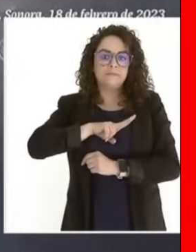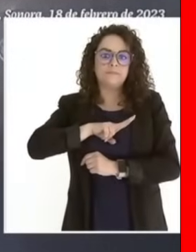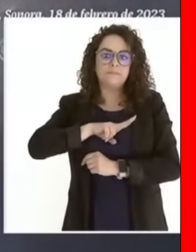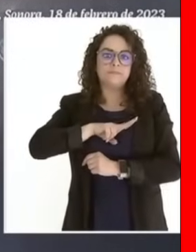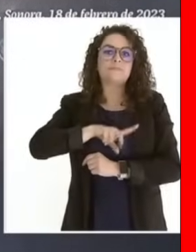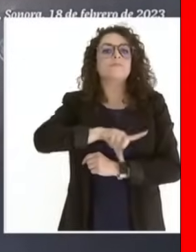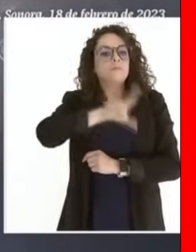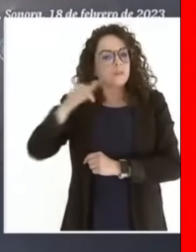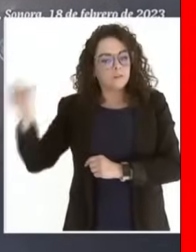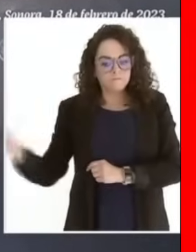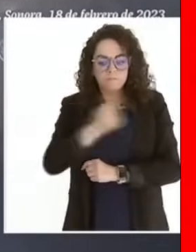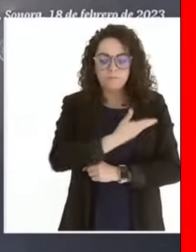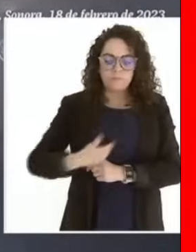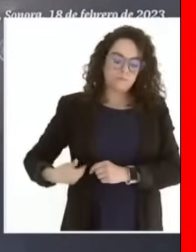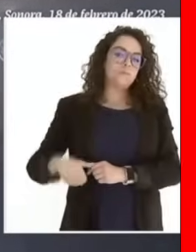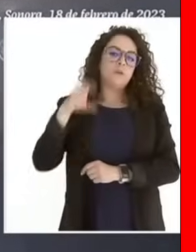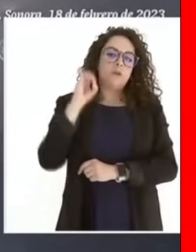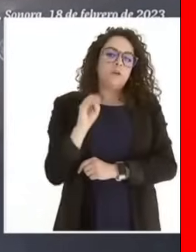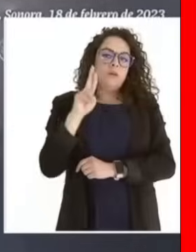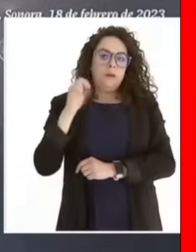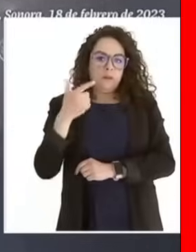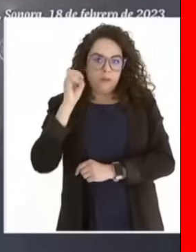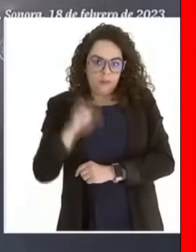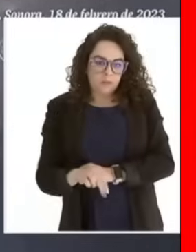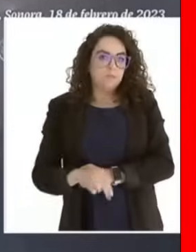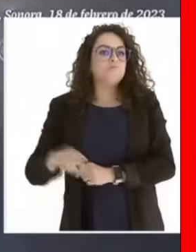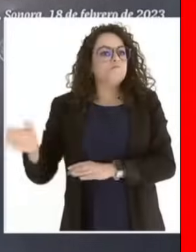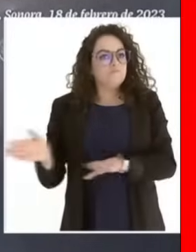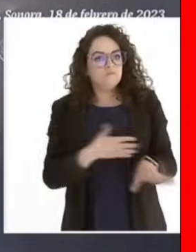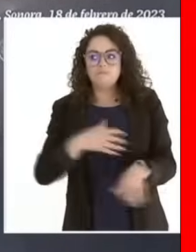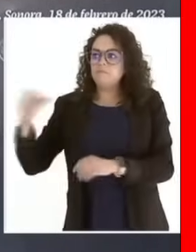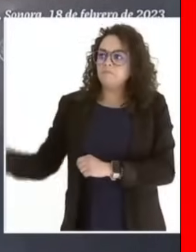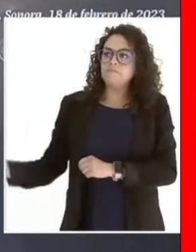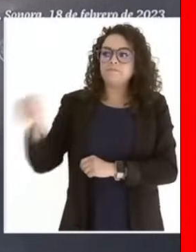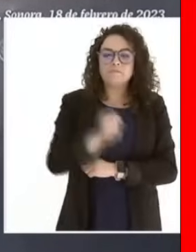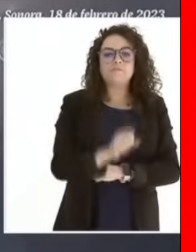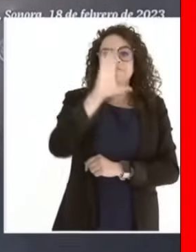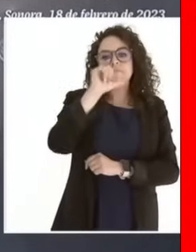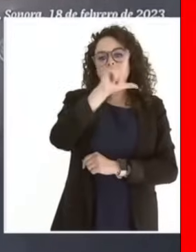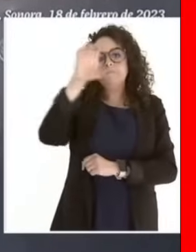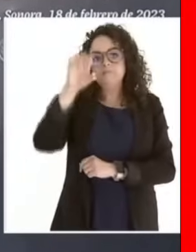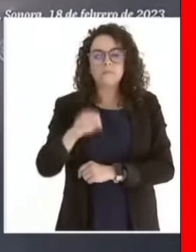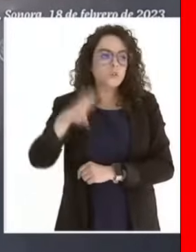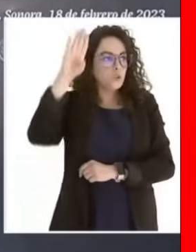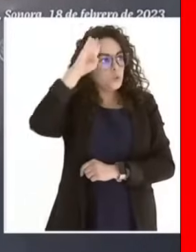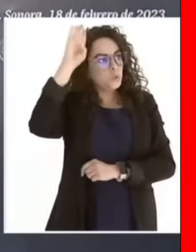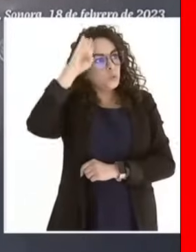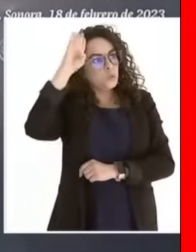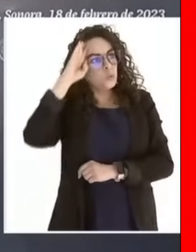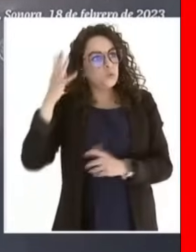Obregón pasó calles con tanta fuerza que acumuló